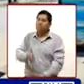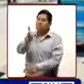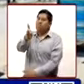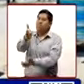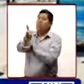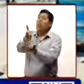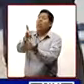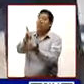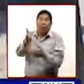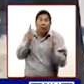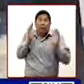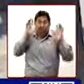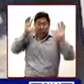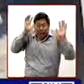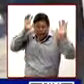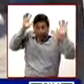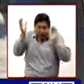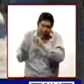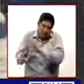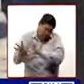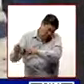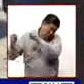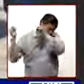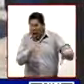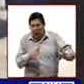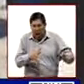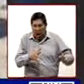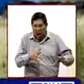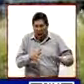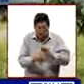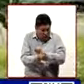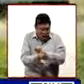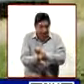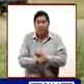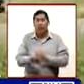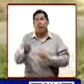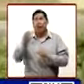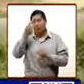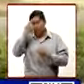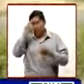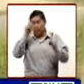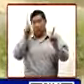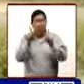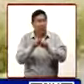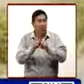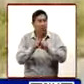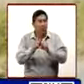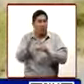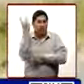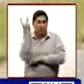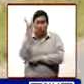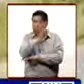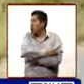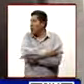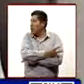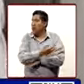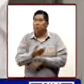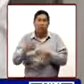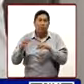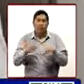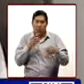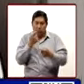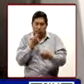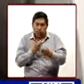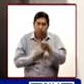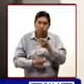del motorizado y los subieron al vehículo por la fuerza. Y en ese contexto habrían acordado, hace dos días atrás, generar la